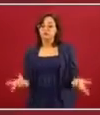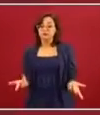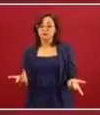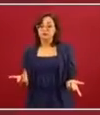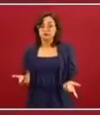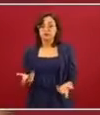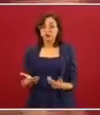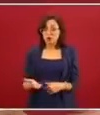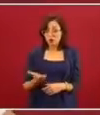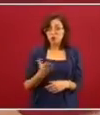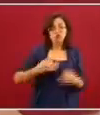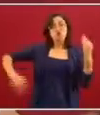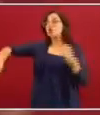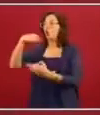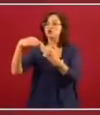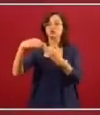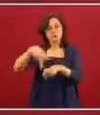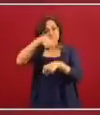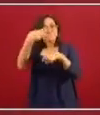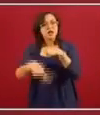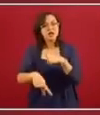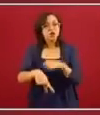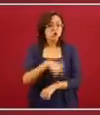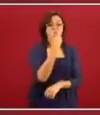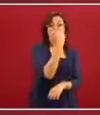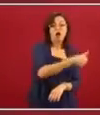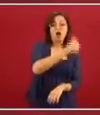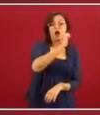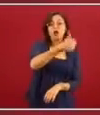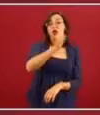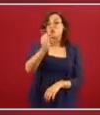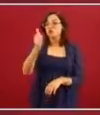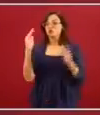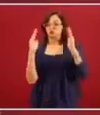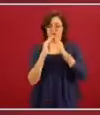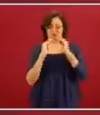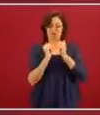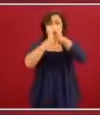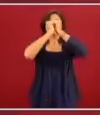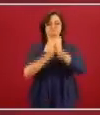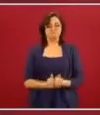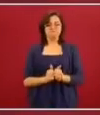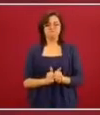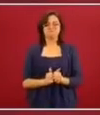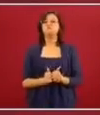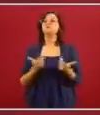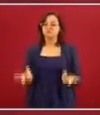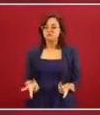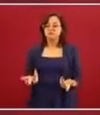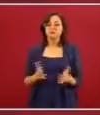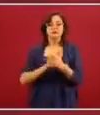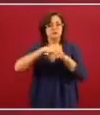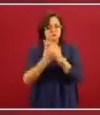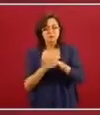usted, sino de todos. Cada uno de nosotros está contribuyendo en la medida en que se mantenga aislado, en la medida en que